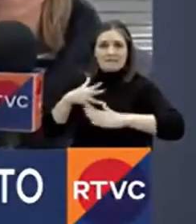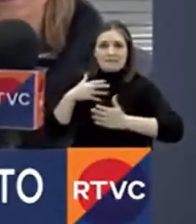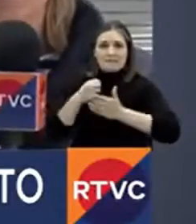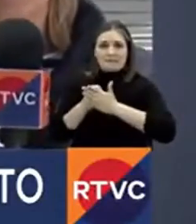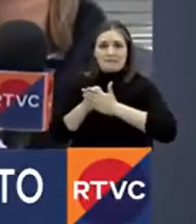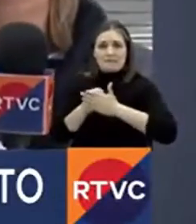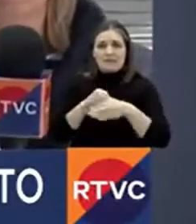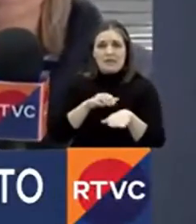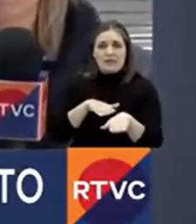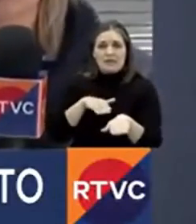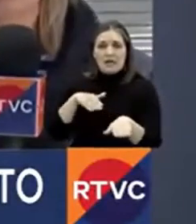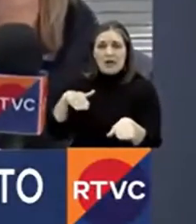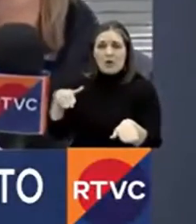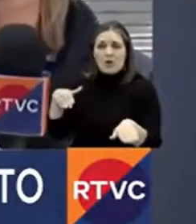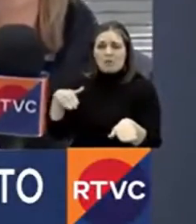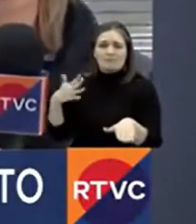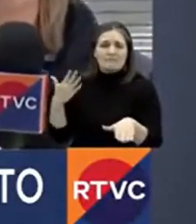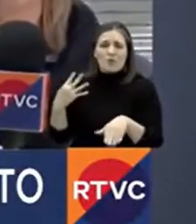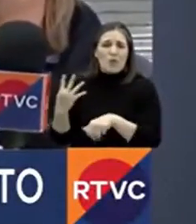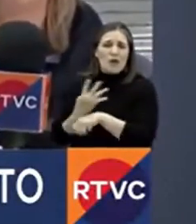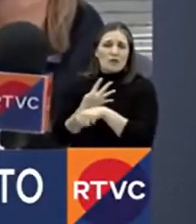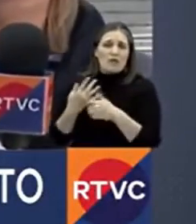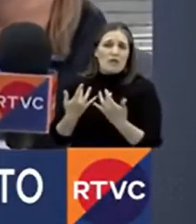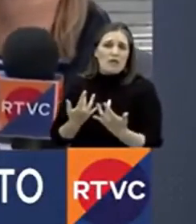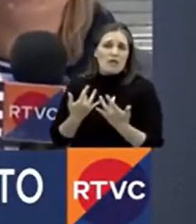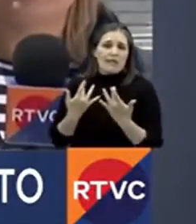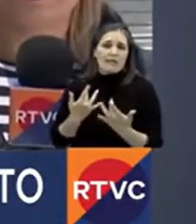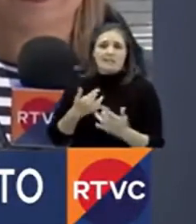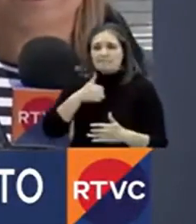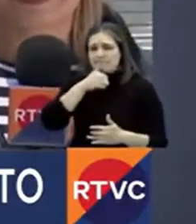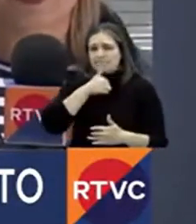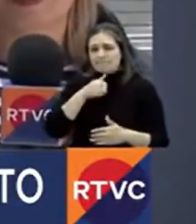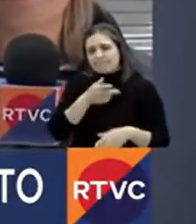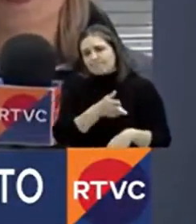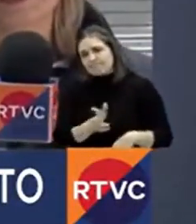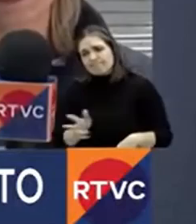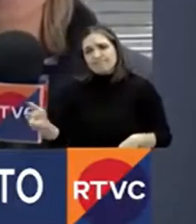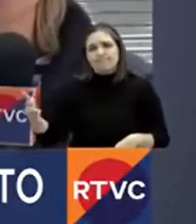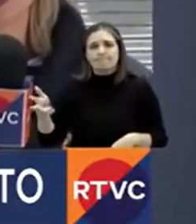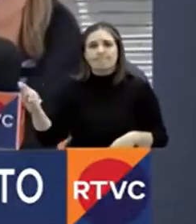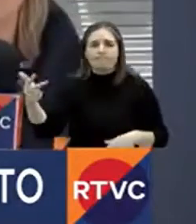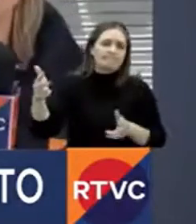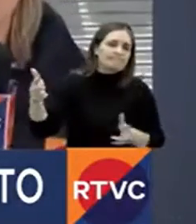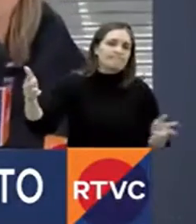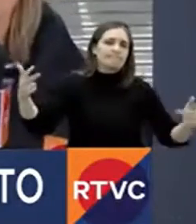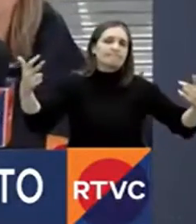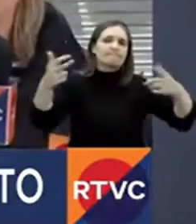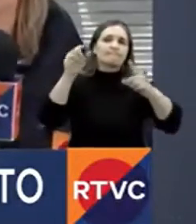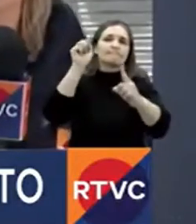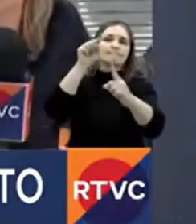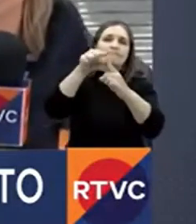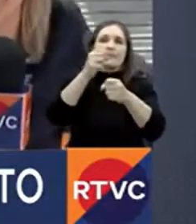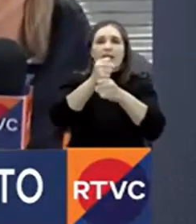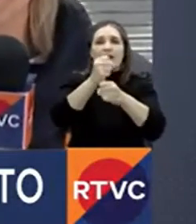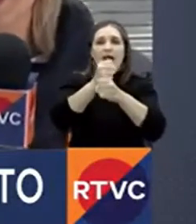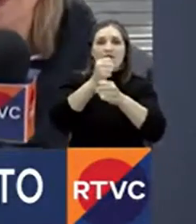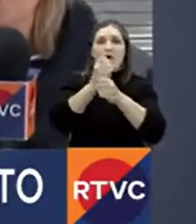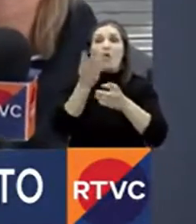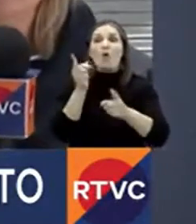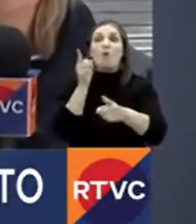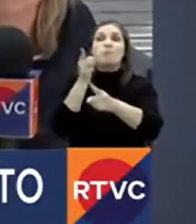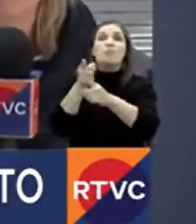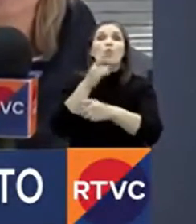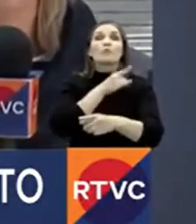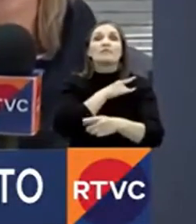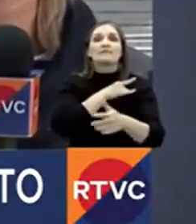4 horas. En horas de la mañana, varias personas tuvieron que tomar otras vías alternas para poder llegar a sus trabajos u universidades.